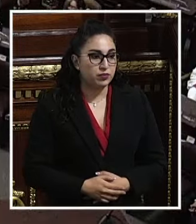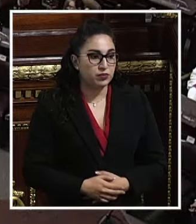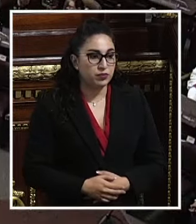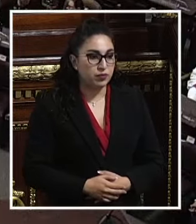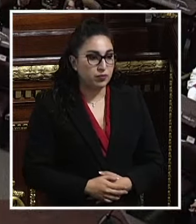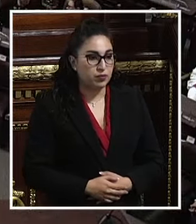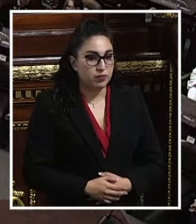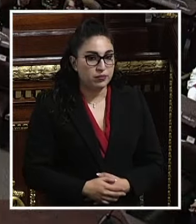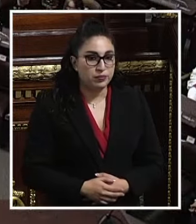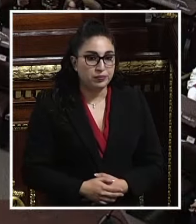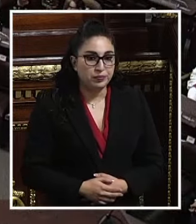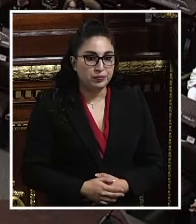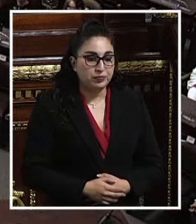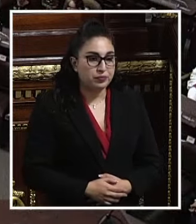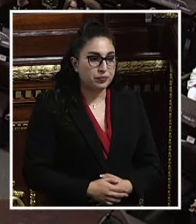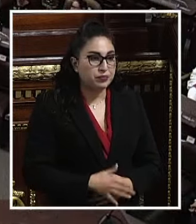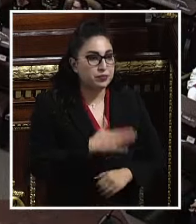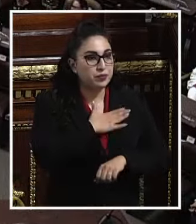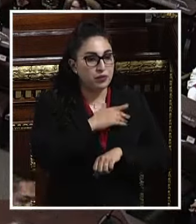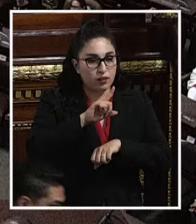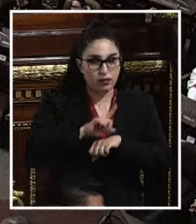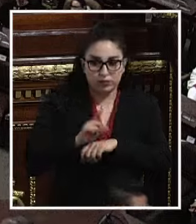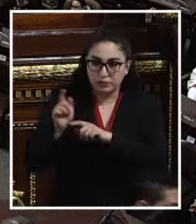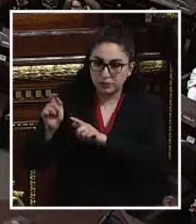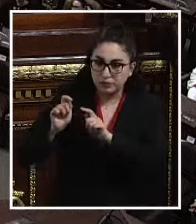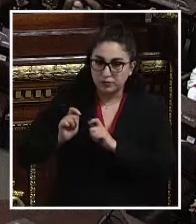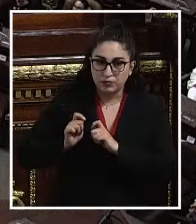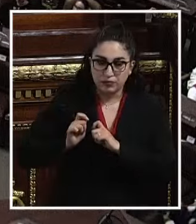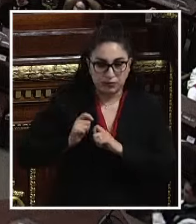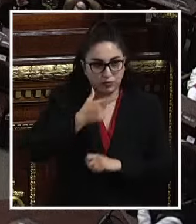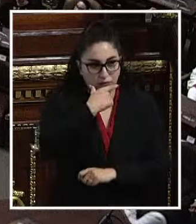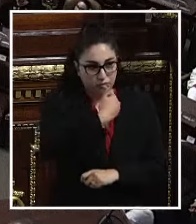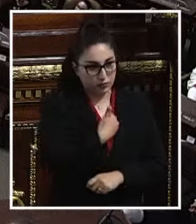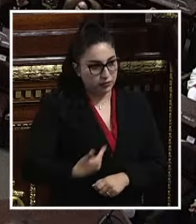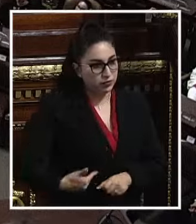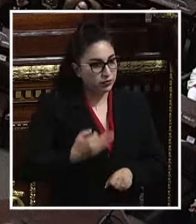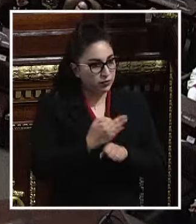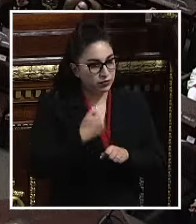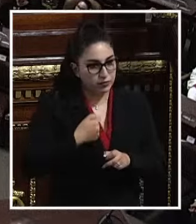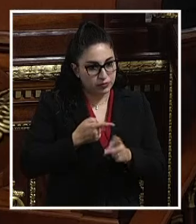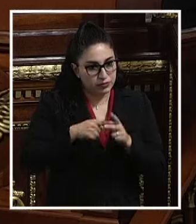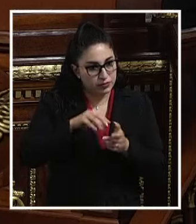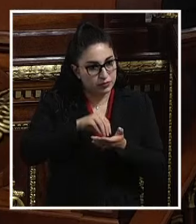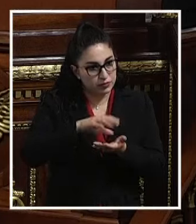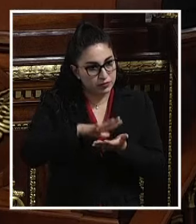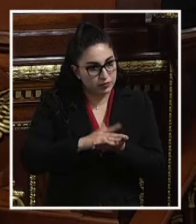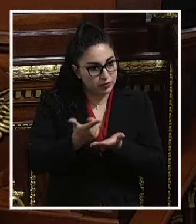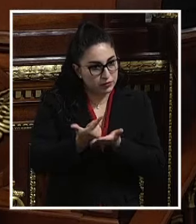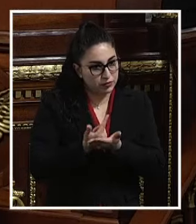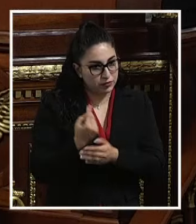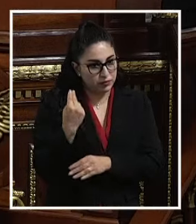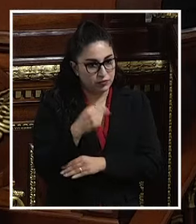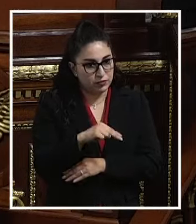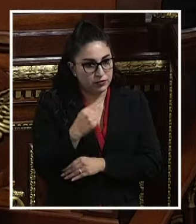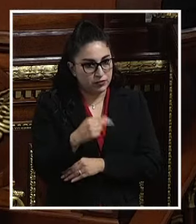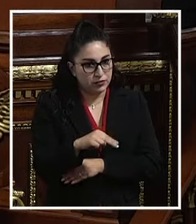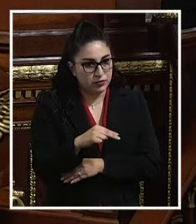Muy buenos días. Por instrucciones de la Presidencia se procede a pasar lista de asistencia de viva